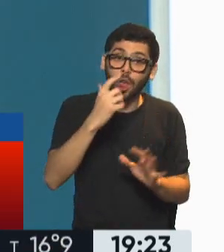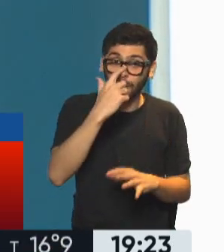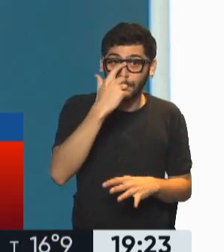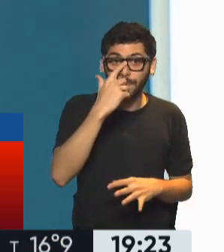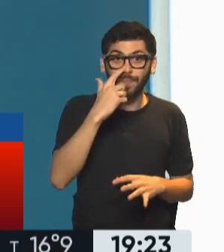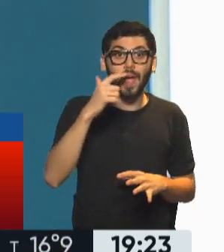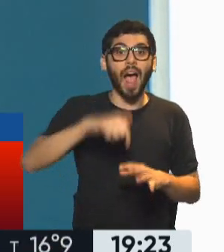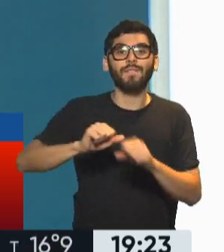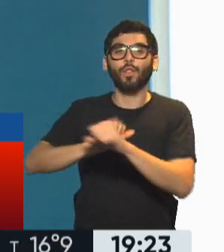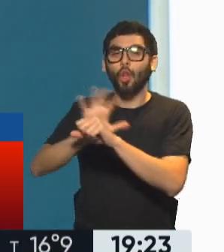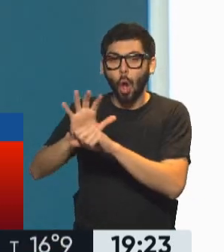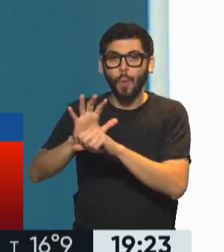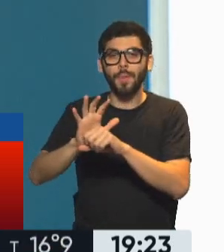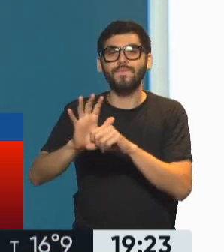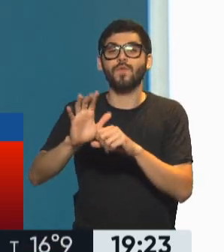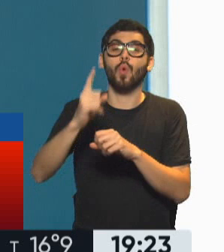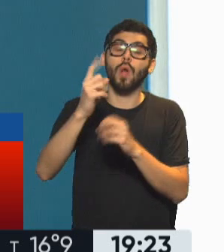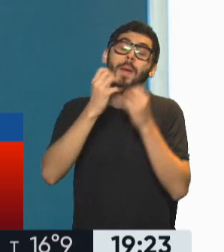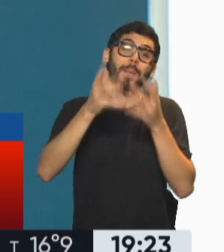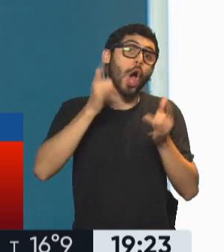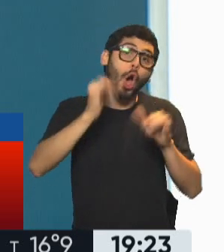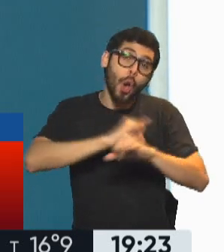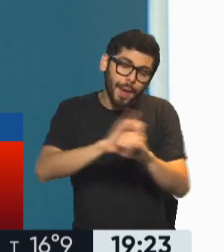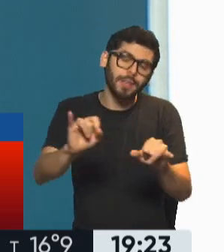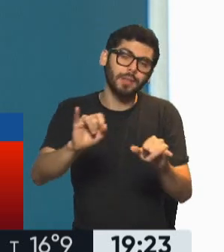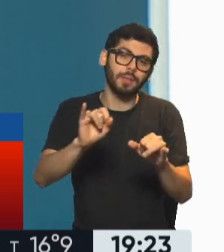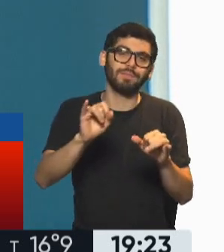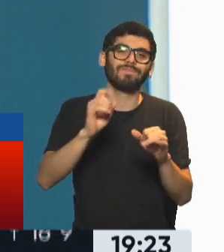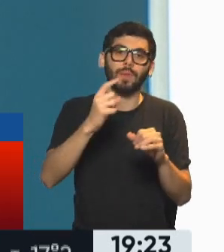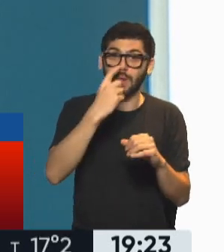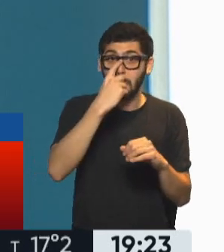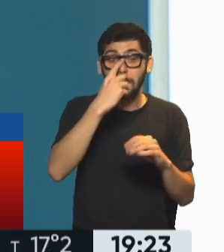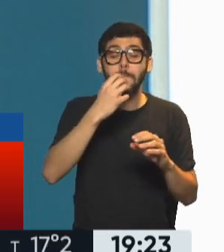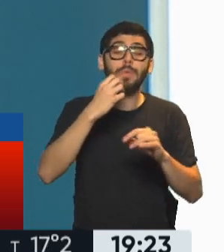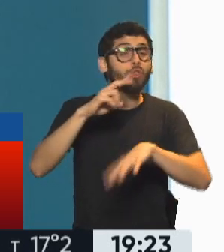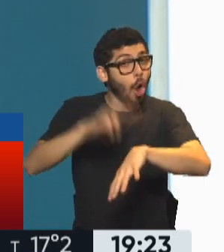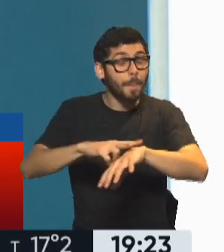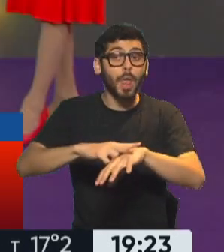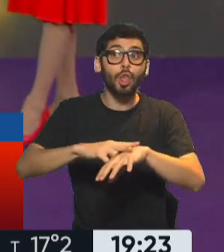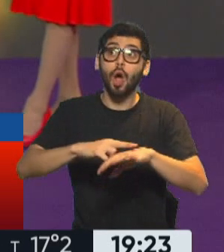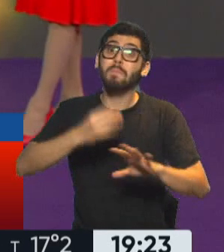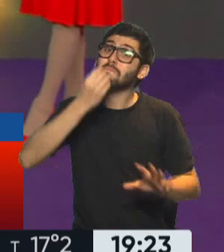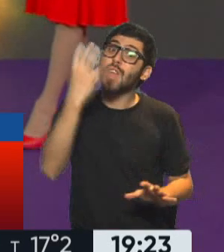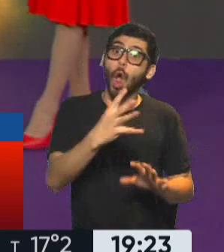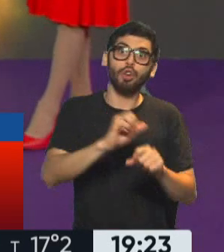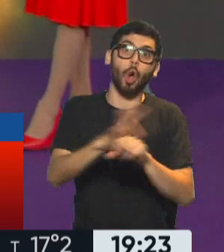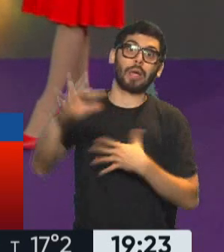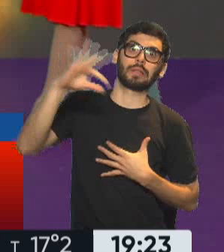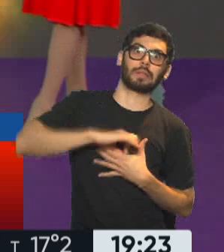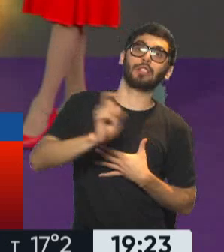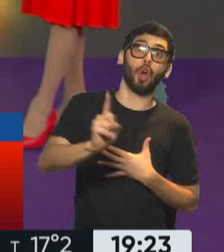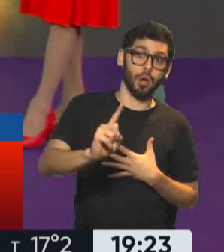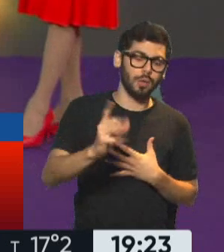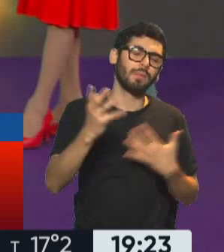con este asunto del COVID, sobre todo un mensaje para los jóvenes, es no tenerlo. Es tratar de evitarlo. Respete